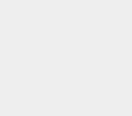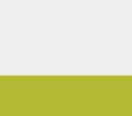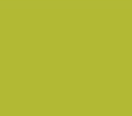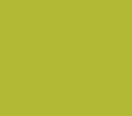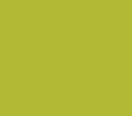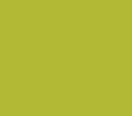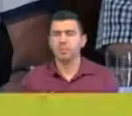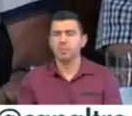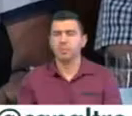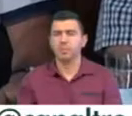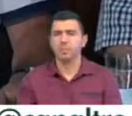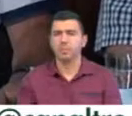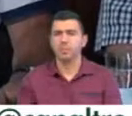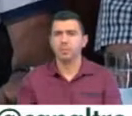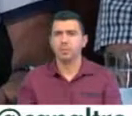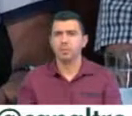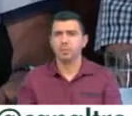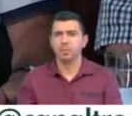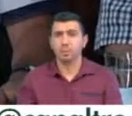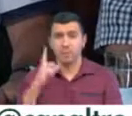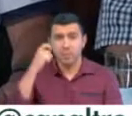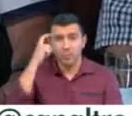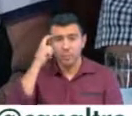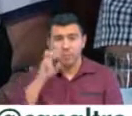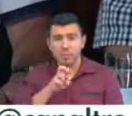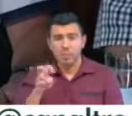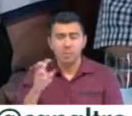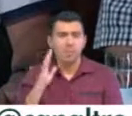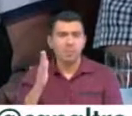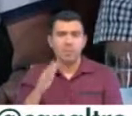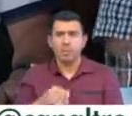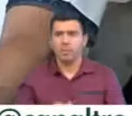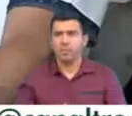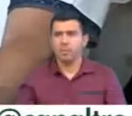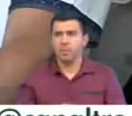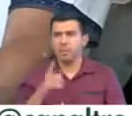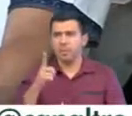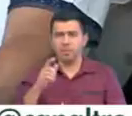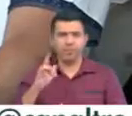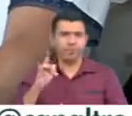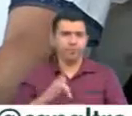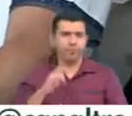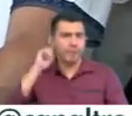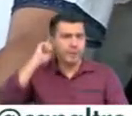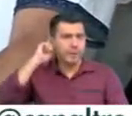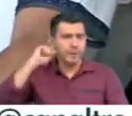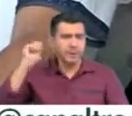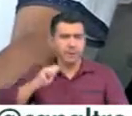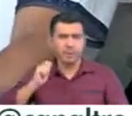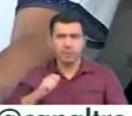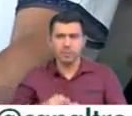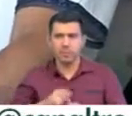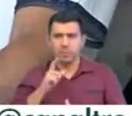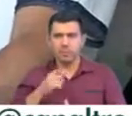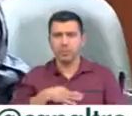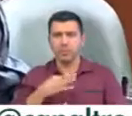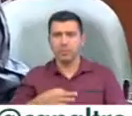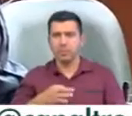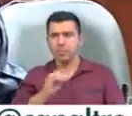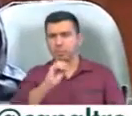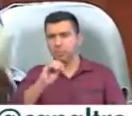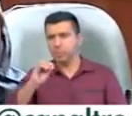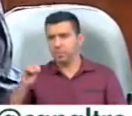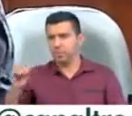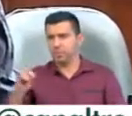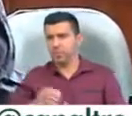canaltro.com. El gobernador del norte de Santander, en un estilo jalón de orejas, pero muy diplomático, les hizo entender a los alcaldes